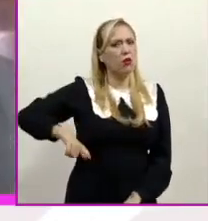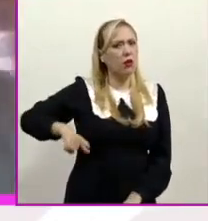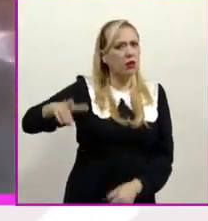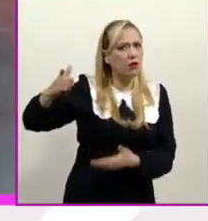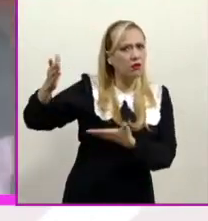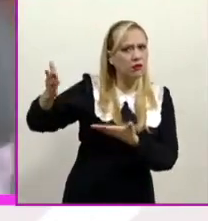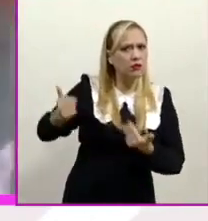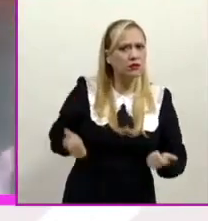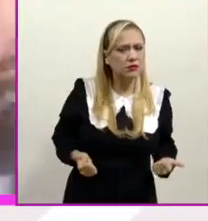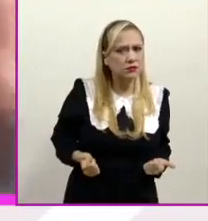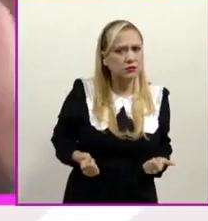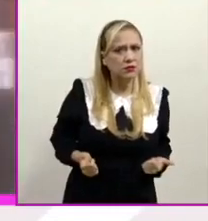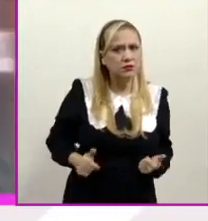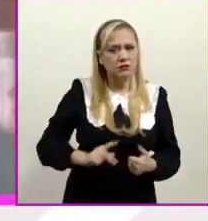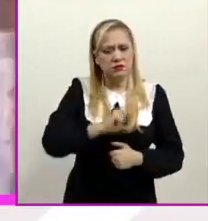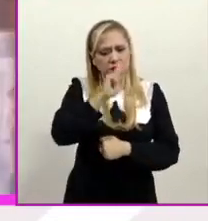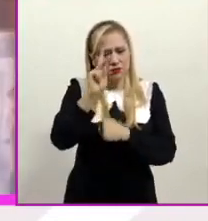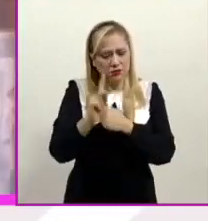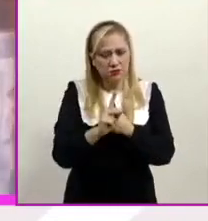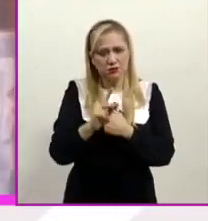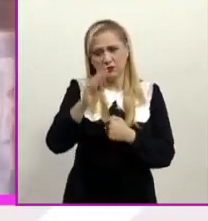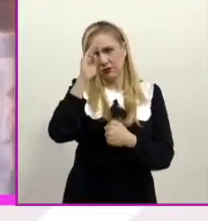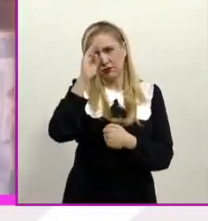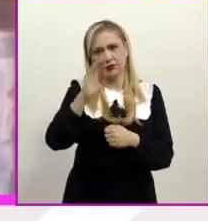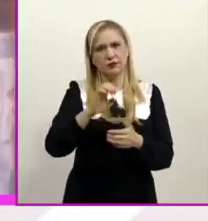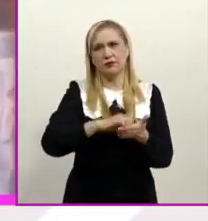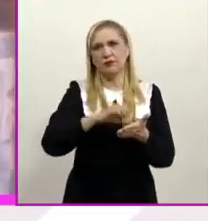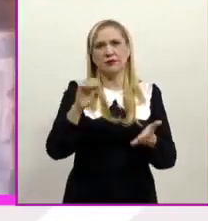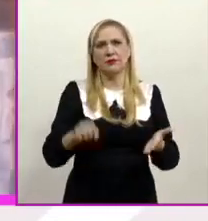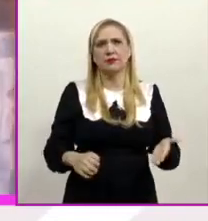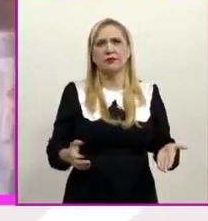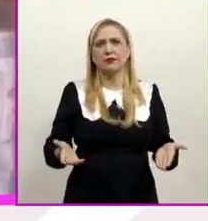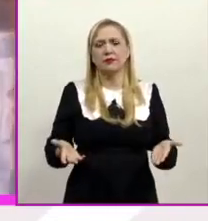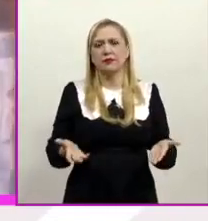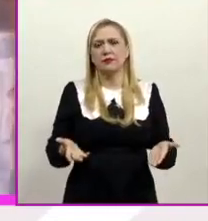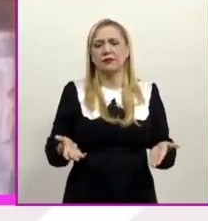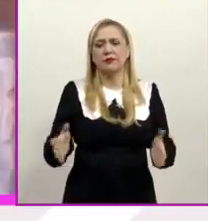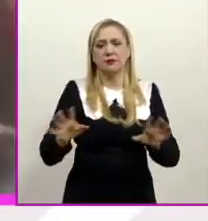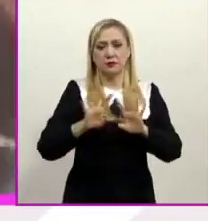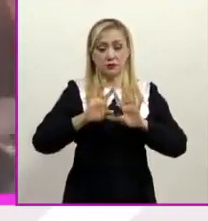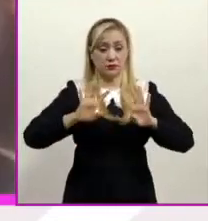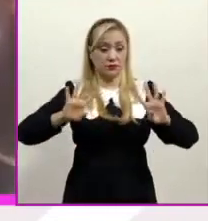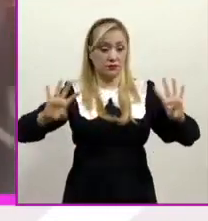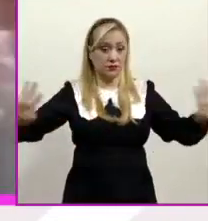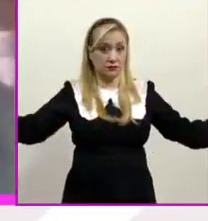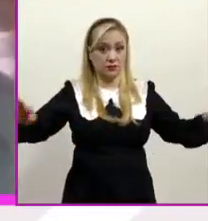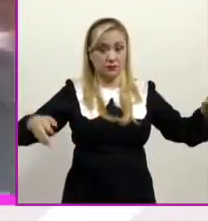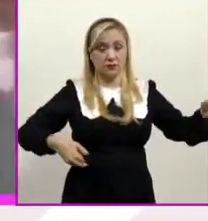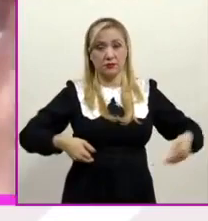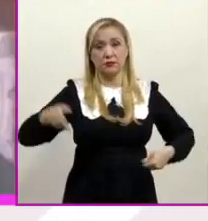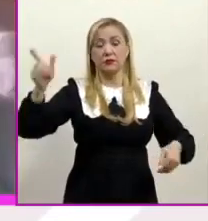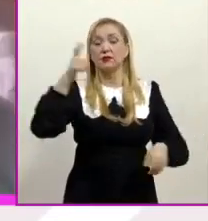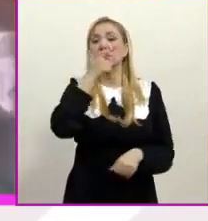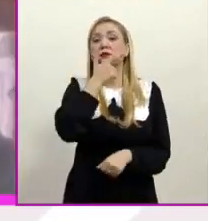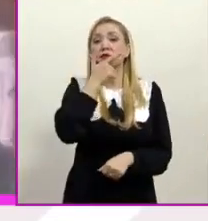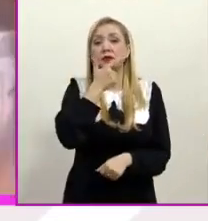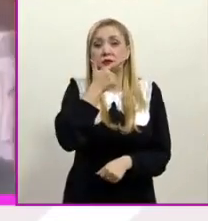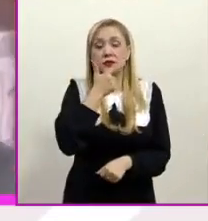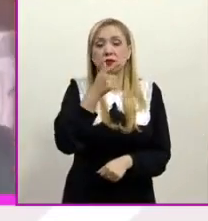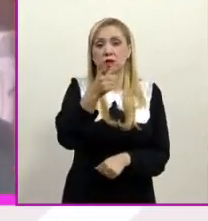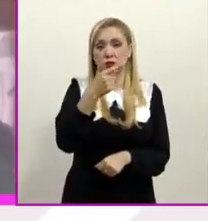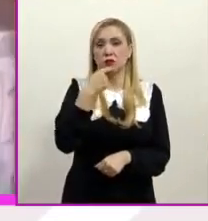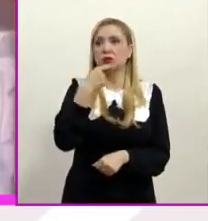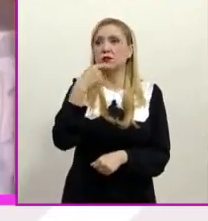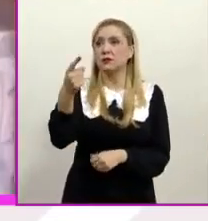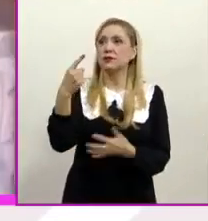Todos estos países que empezaron con estas cuotas, por ejemplo, en los elencos, como Inglaterra, hoy les planteas una